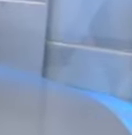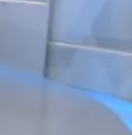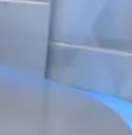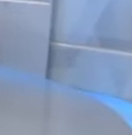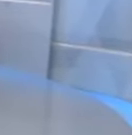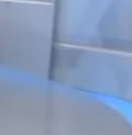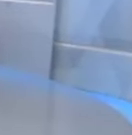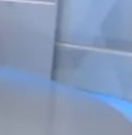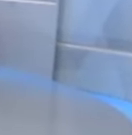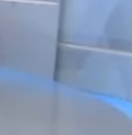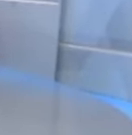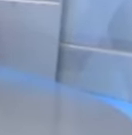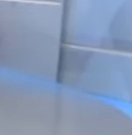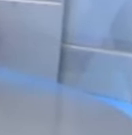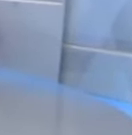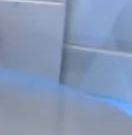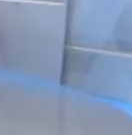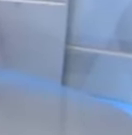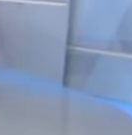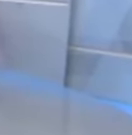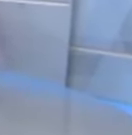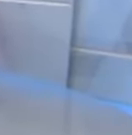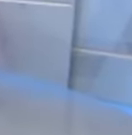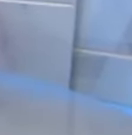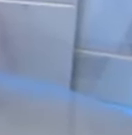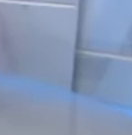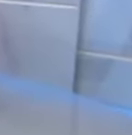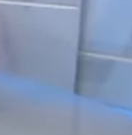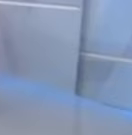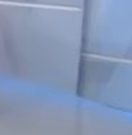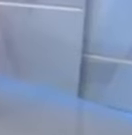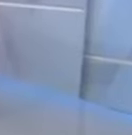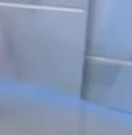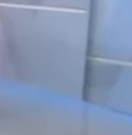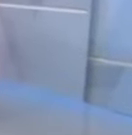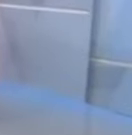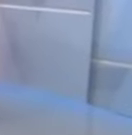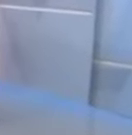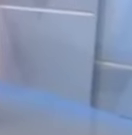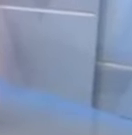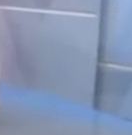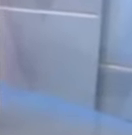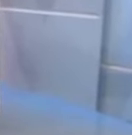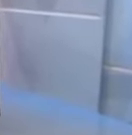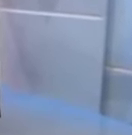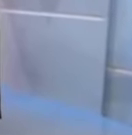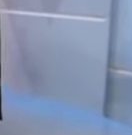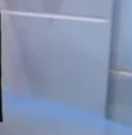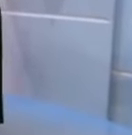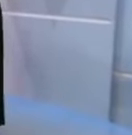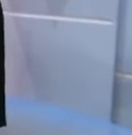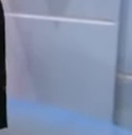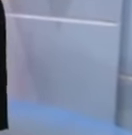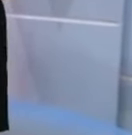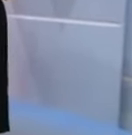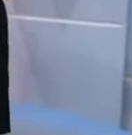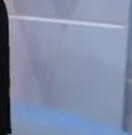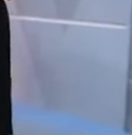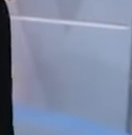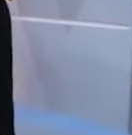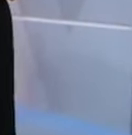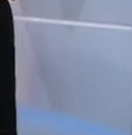justamente, le damos pase a Perla y Enrique. Enrique, así es, Walter, ñaña turicuna, huyacuicuna jacanjarajmi,